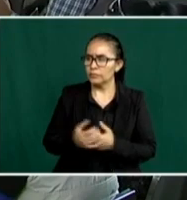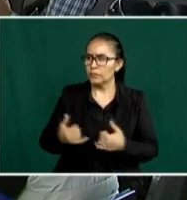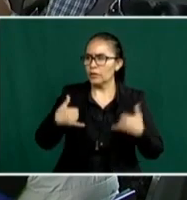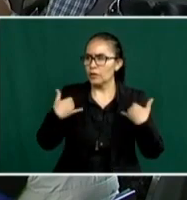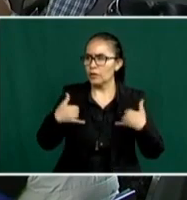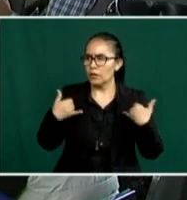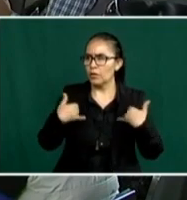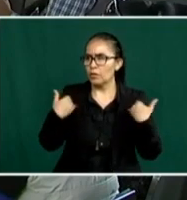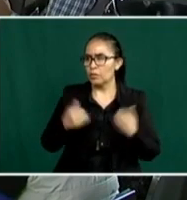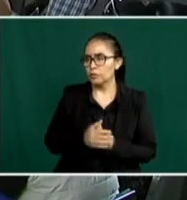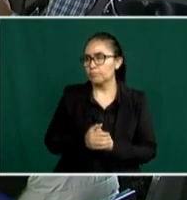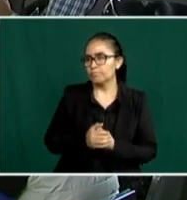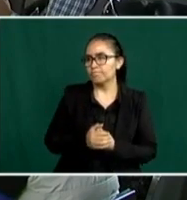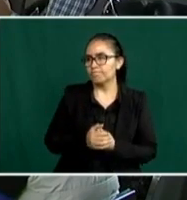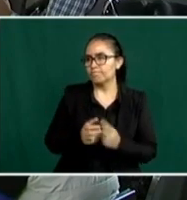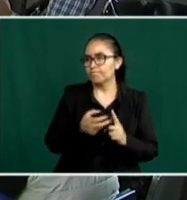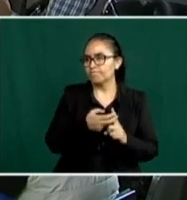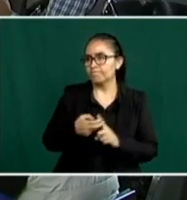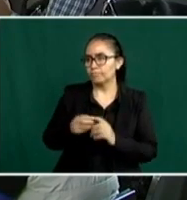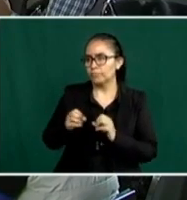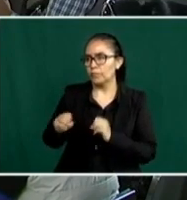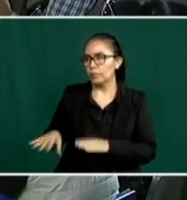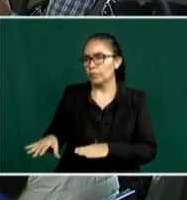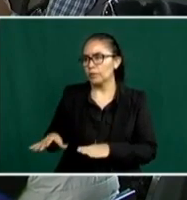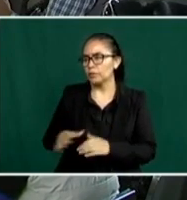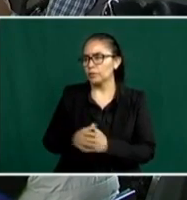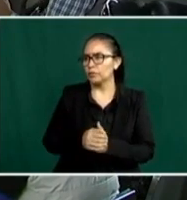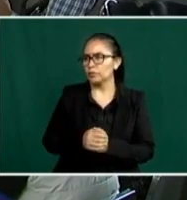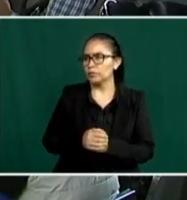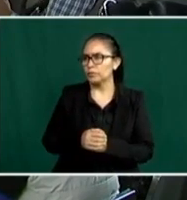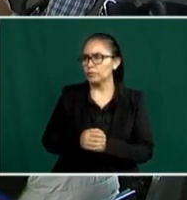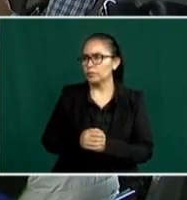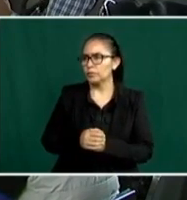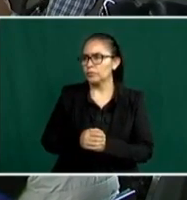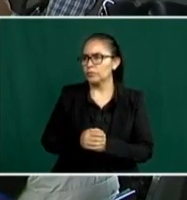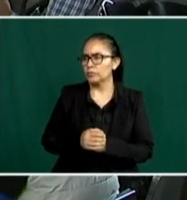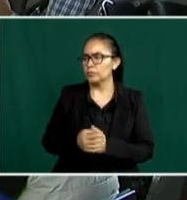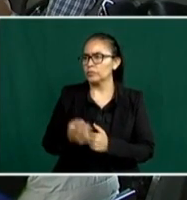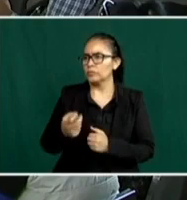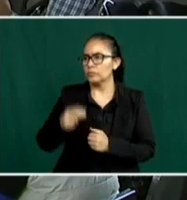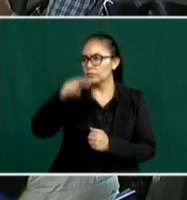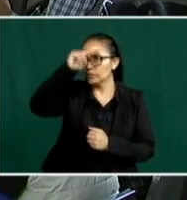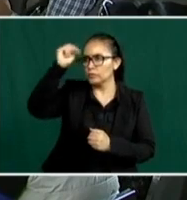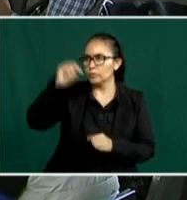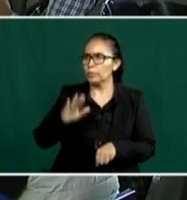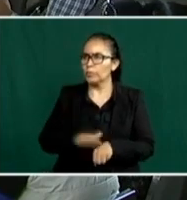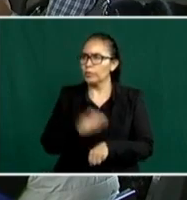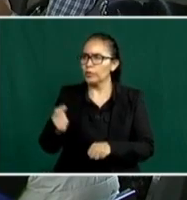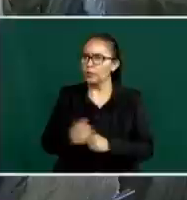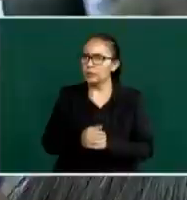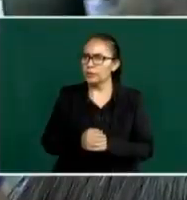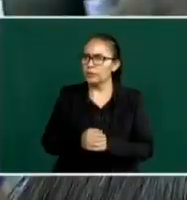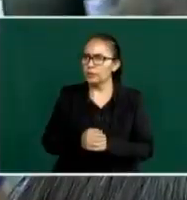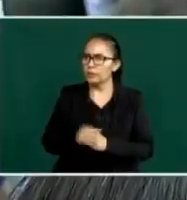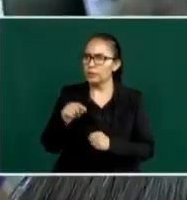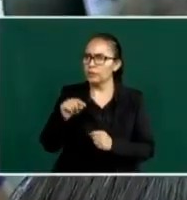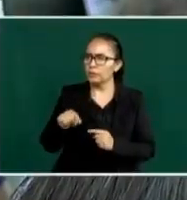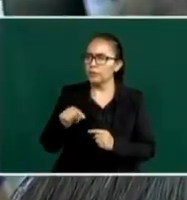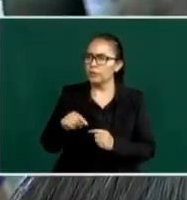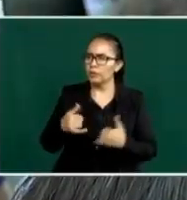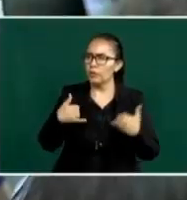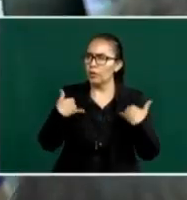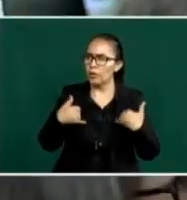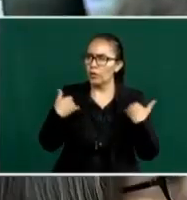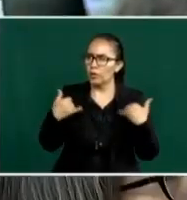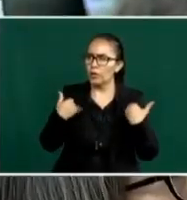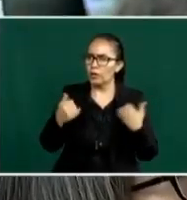está desaparecido, y acusan directamente a la Fiscalía General de Nayarit, porque ellos intervinieron cuando al muchacho lo